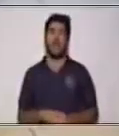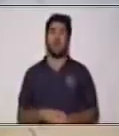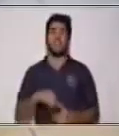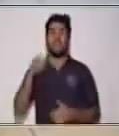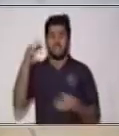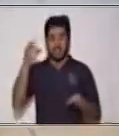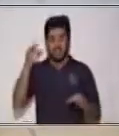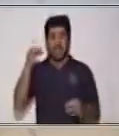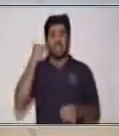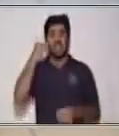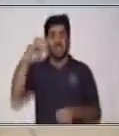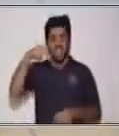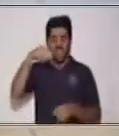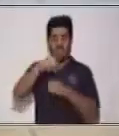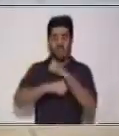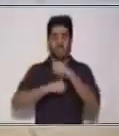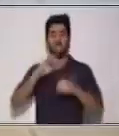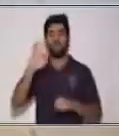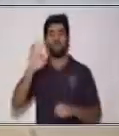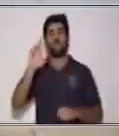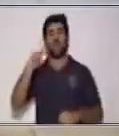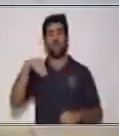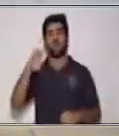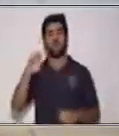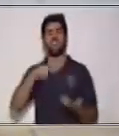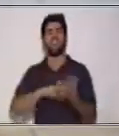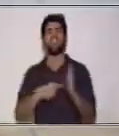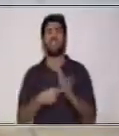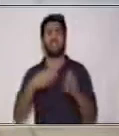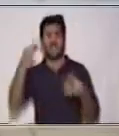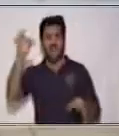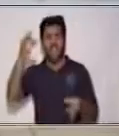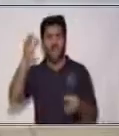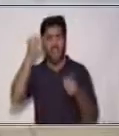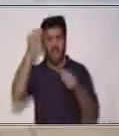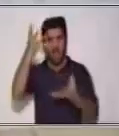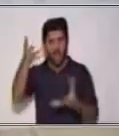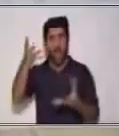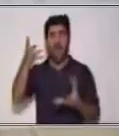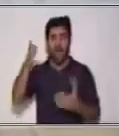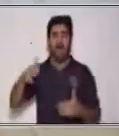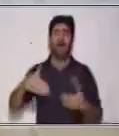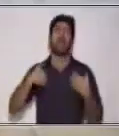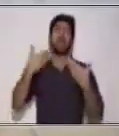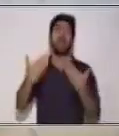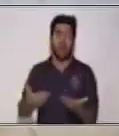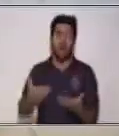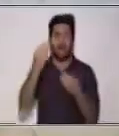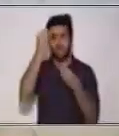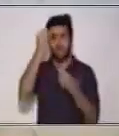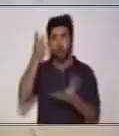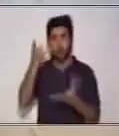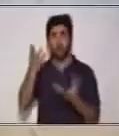informar, como la misma palabra lo dice. Informa sobre